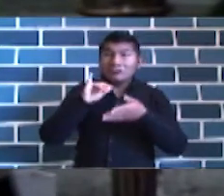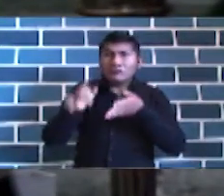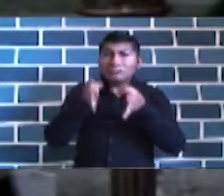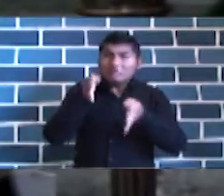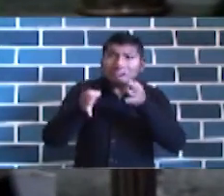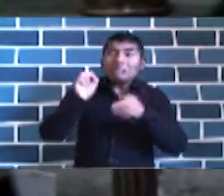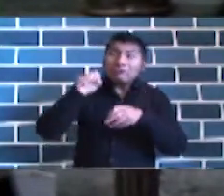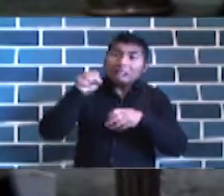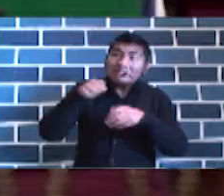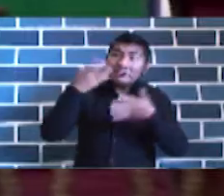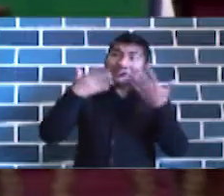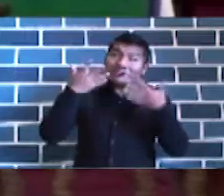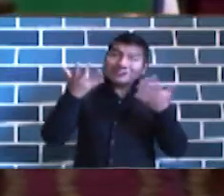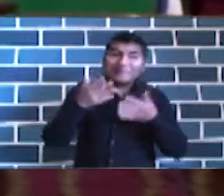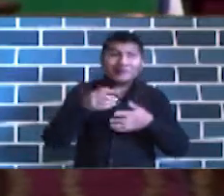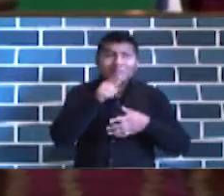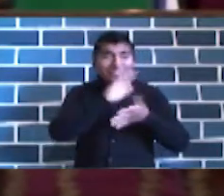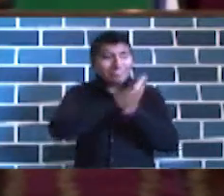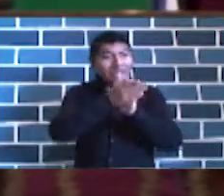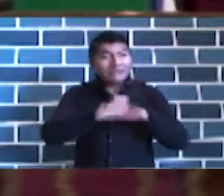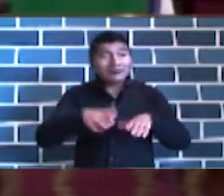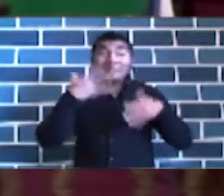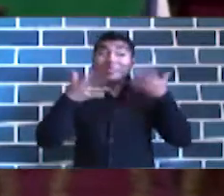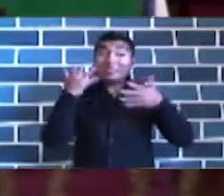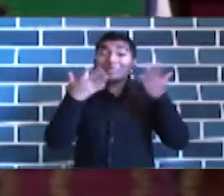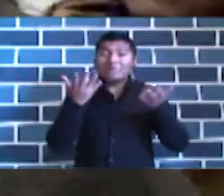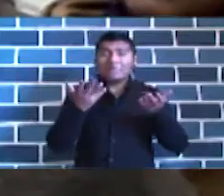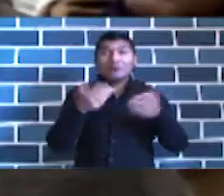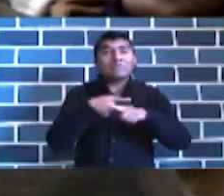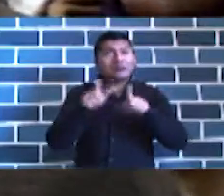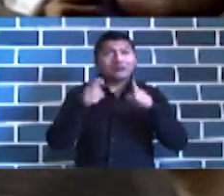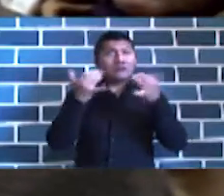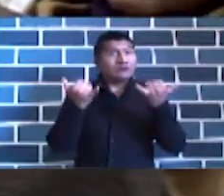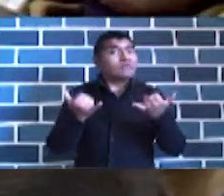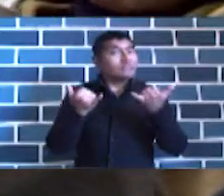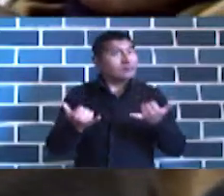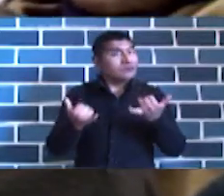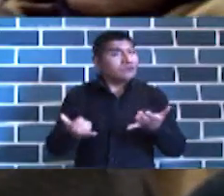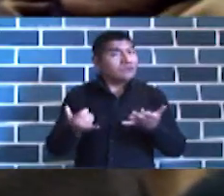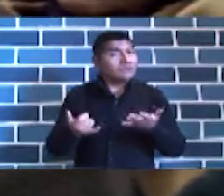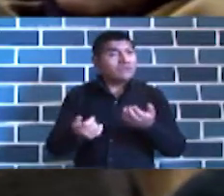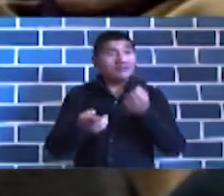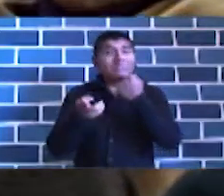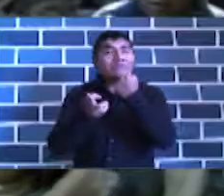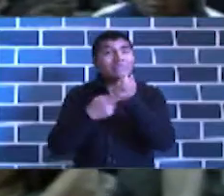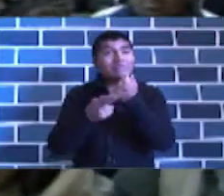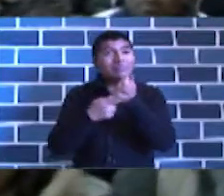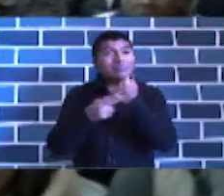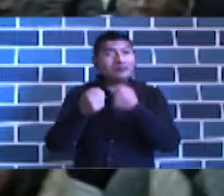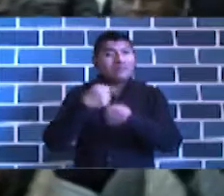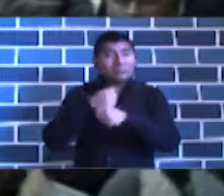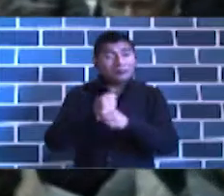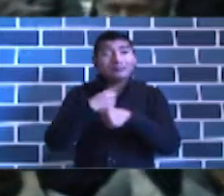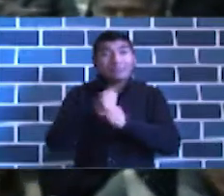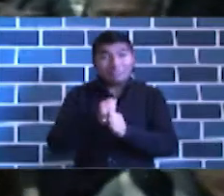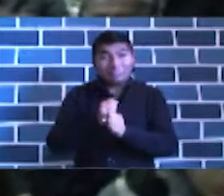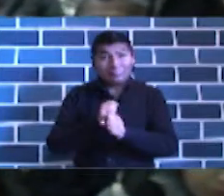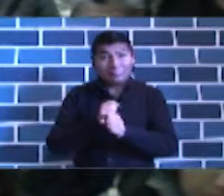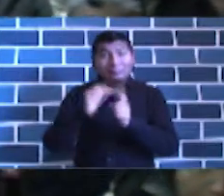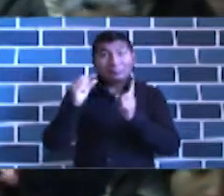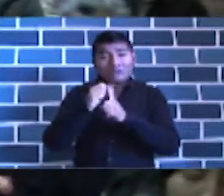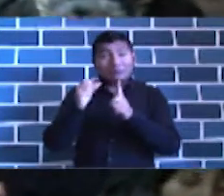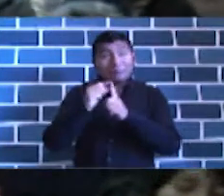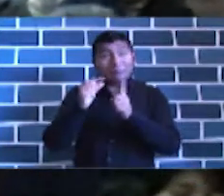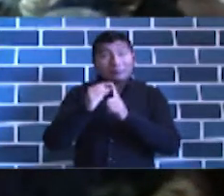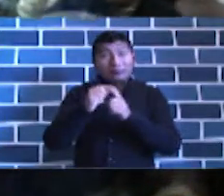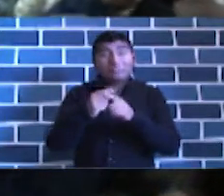justicia, de proclamar paz y ahora de la conservación de la creación, palabra que